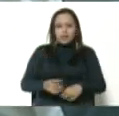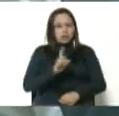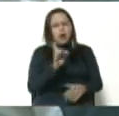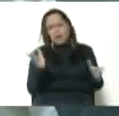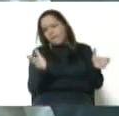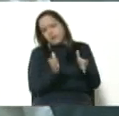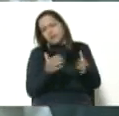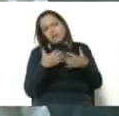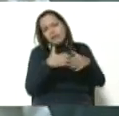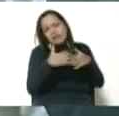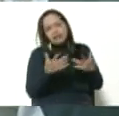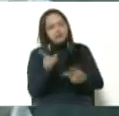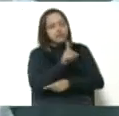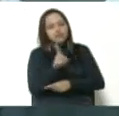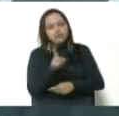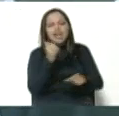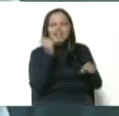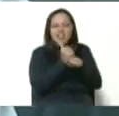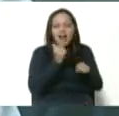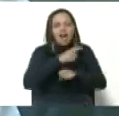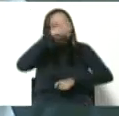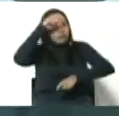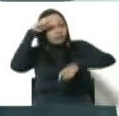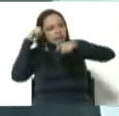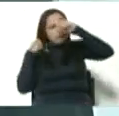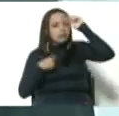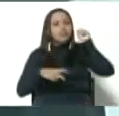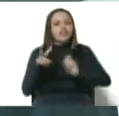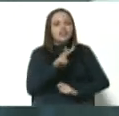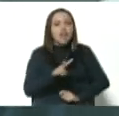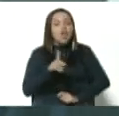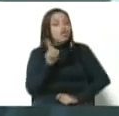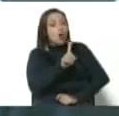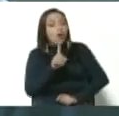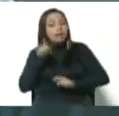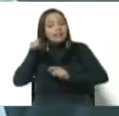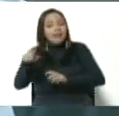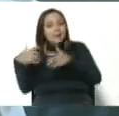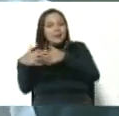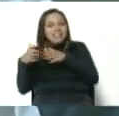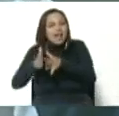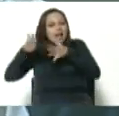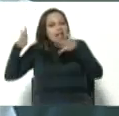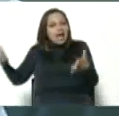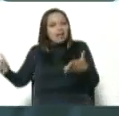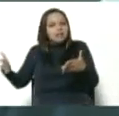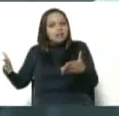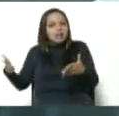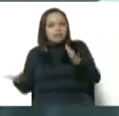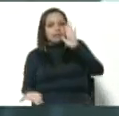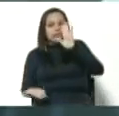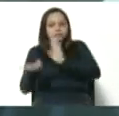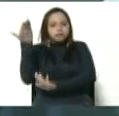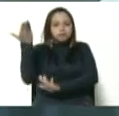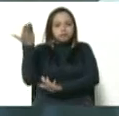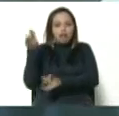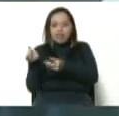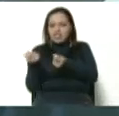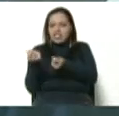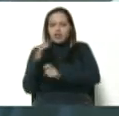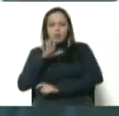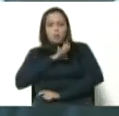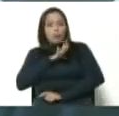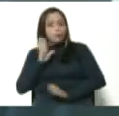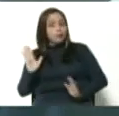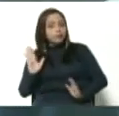empresario, que muchas veces están trabajando duro por Venezuela, los grandes consorcios aumentaron bochornosamente sus